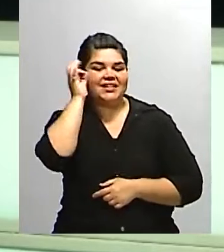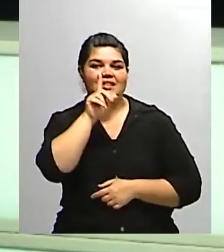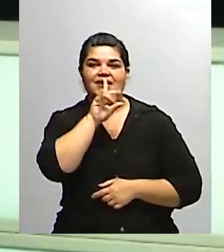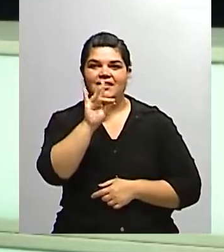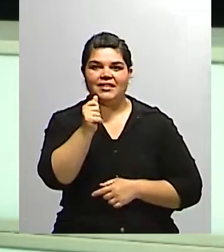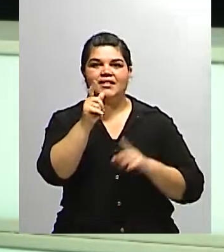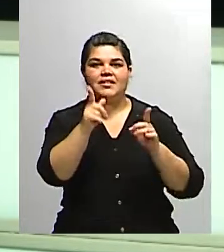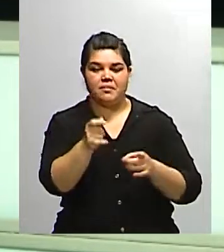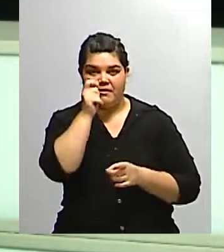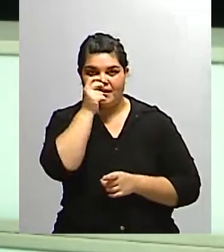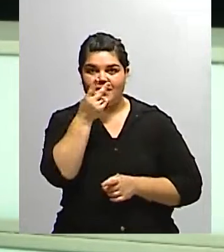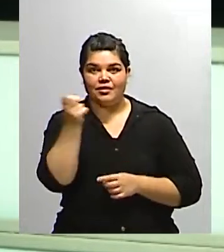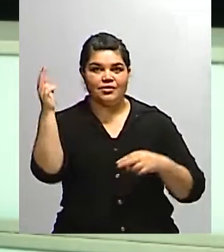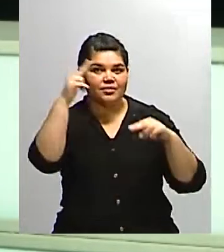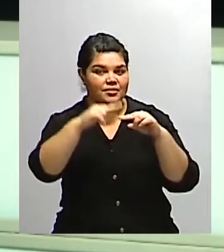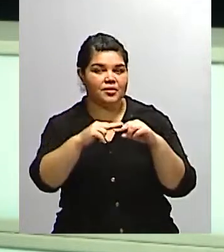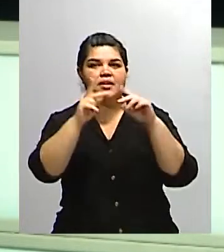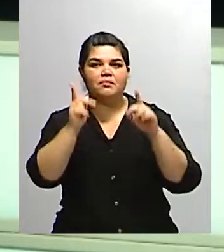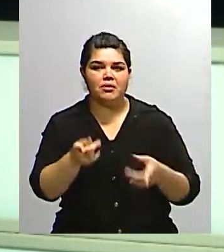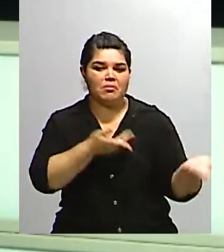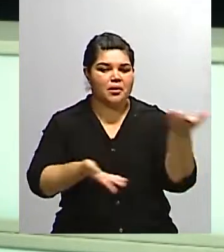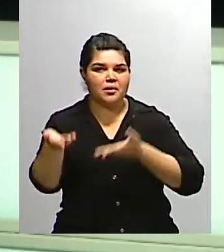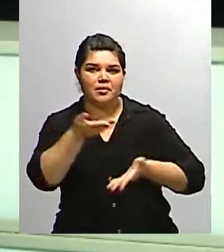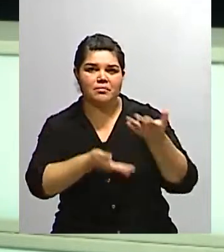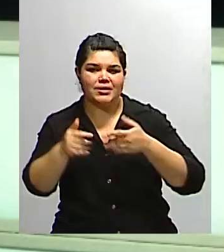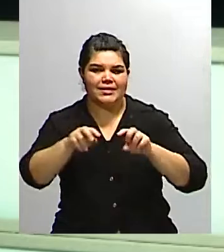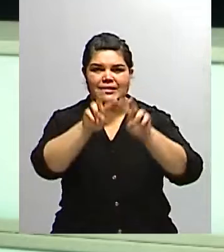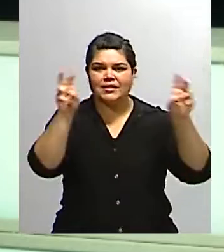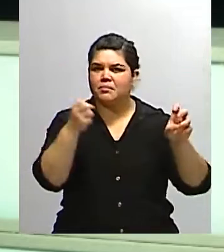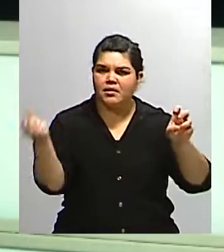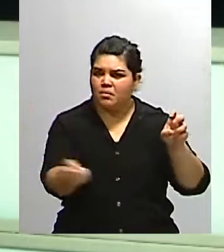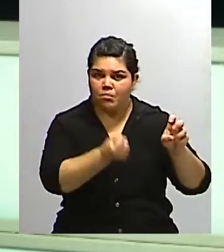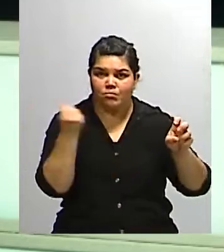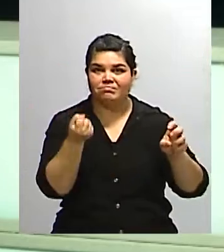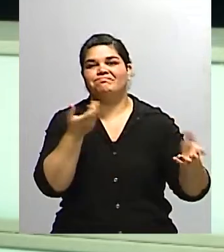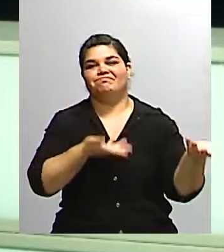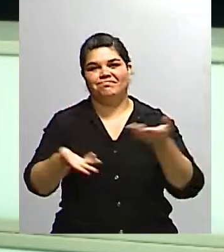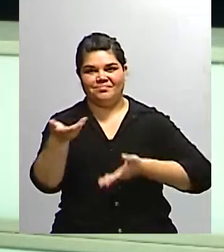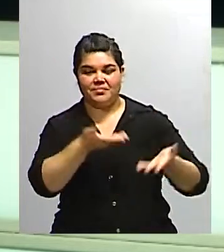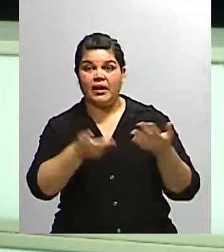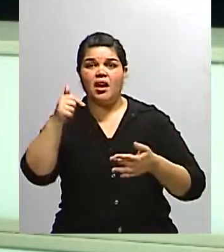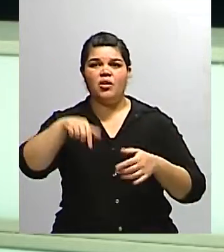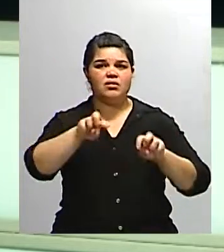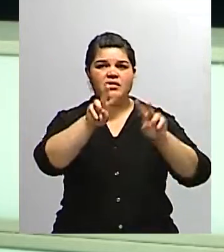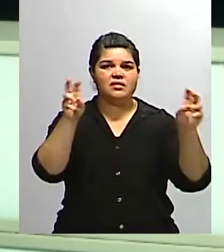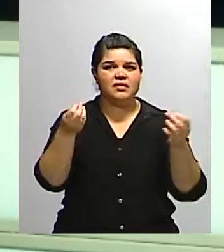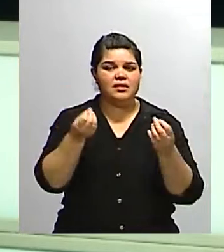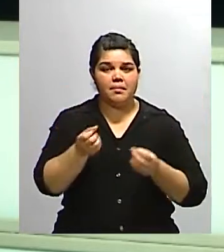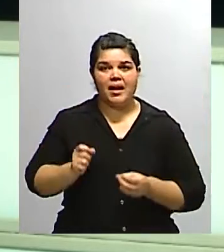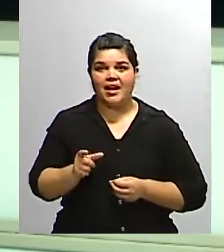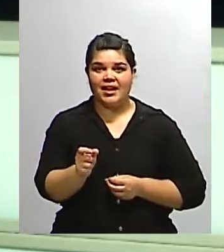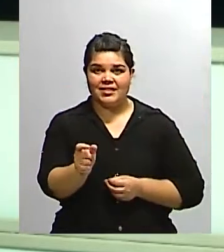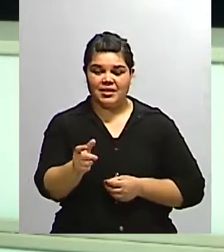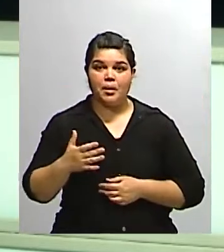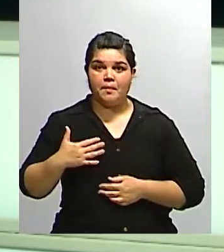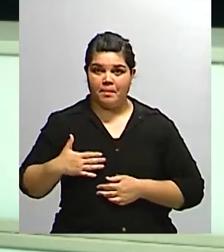Supercanal HD, para compartir con ustedes una nueva edición de los temas que importan, ¿no? En este caso vamos a hablar de cáncer de mama, teniendo en